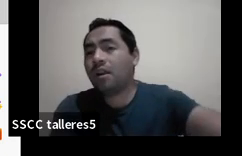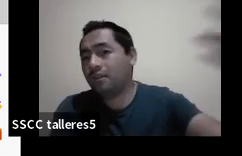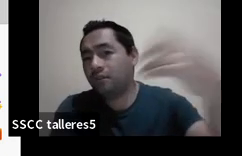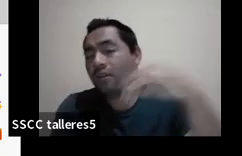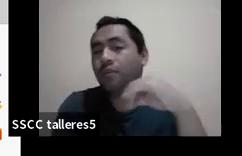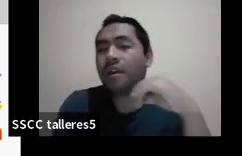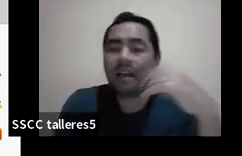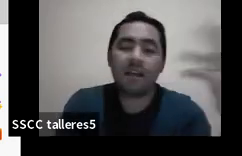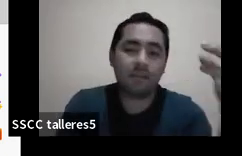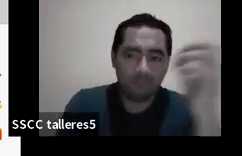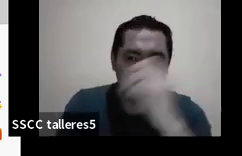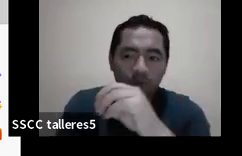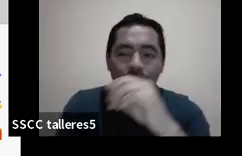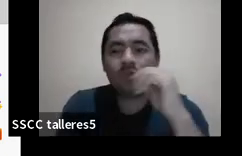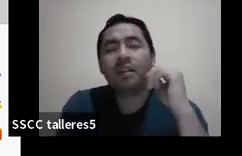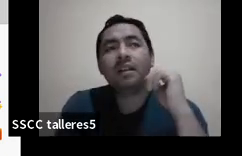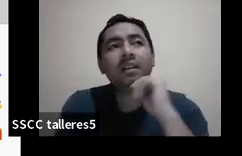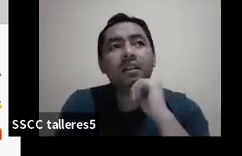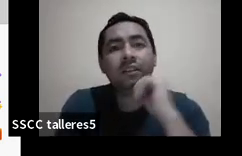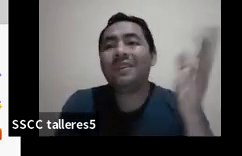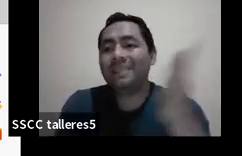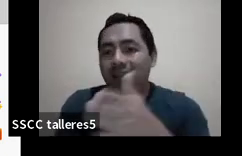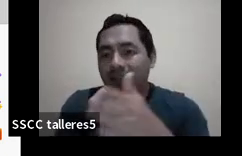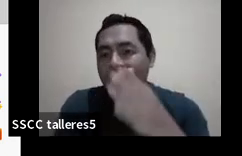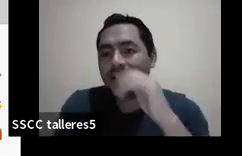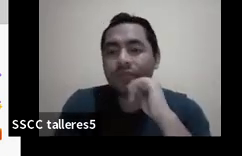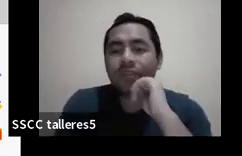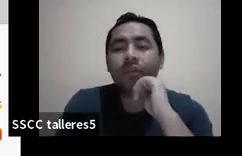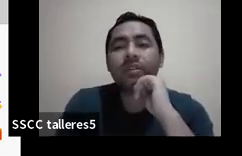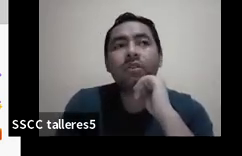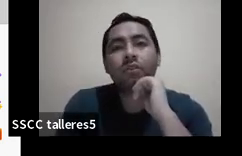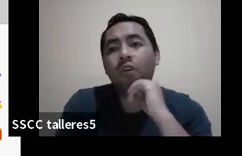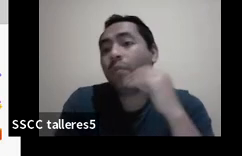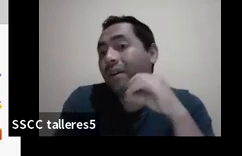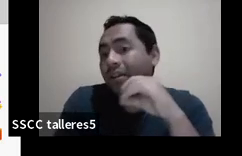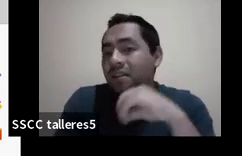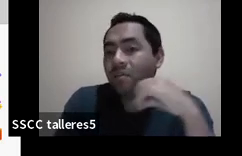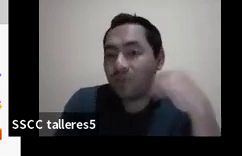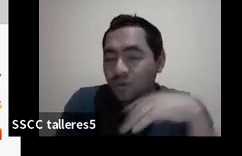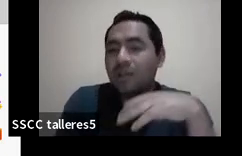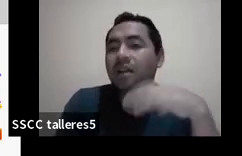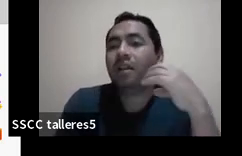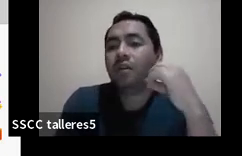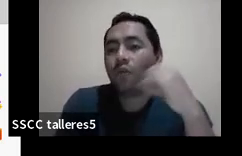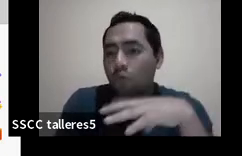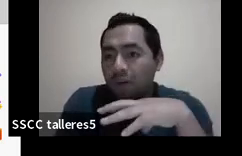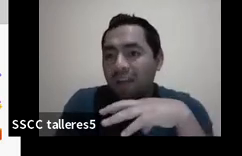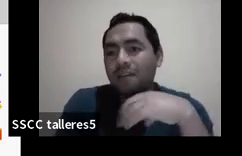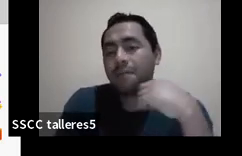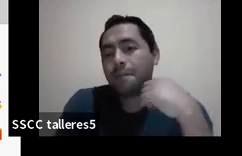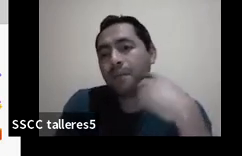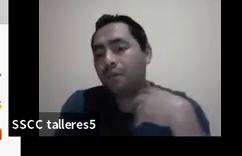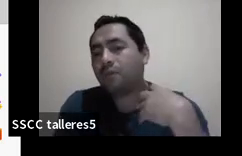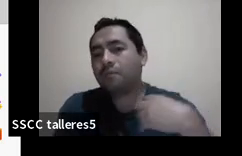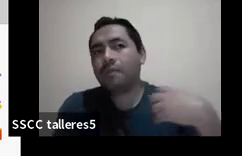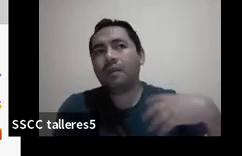zonas rurales, zonas muy alejadas, un poco difícil de acceder a un centro de salud, o pueden estar en una zona